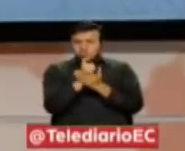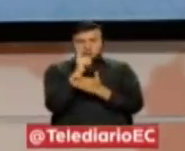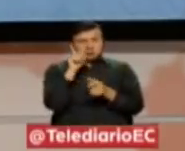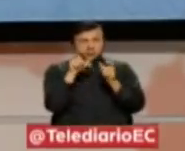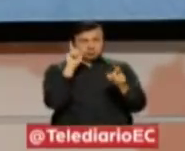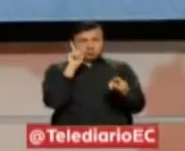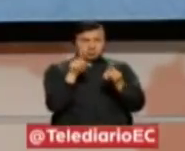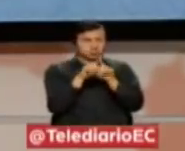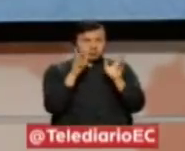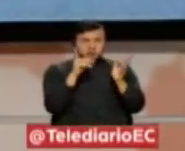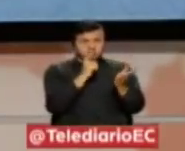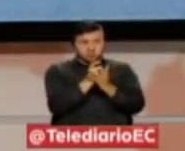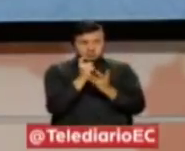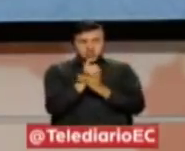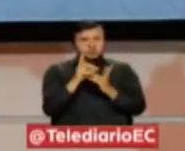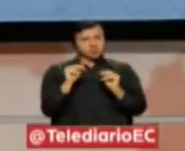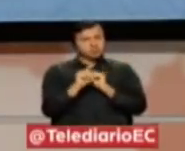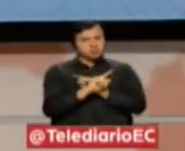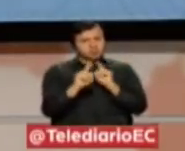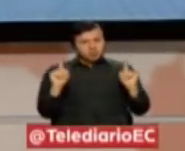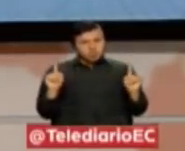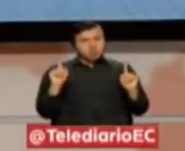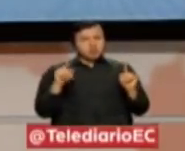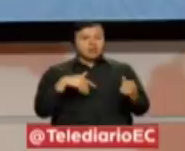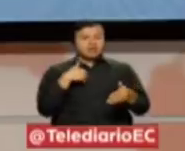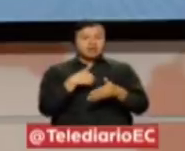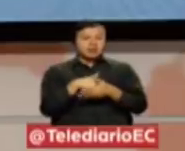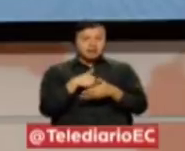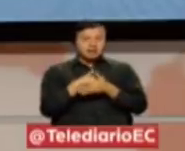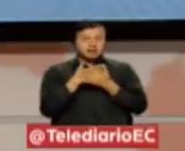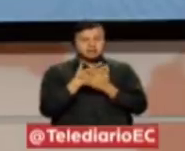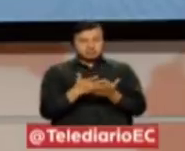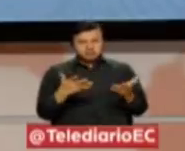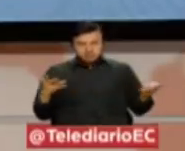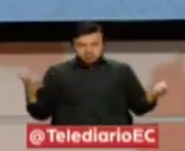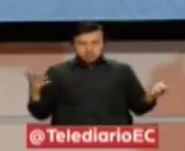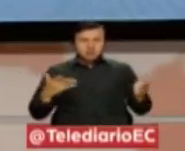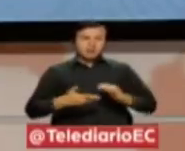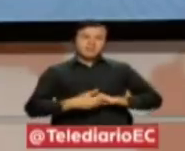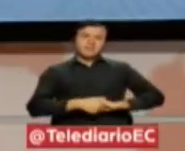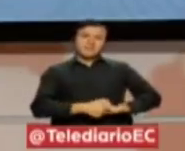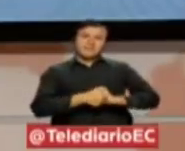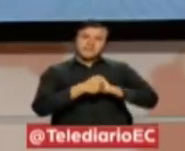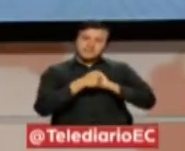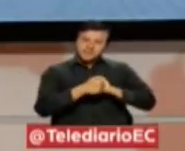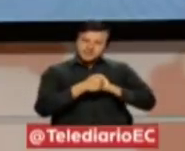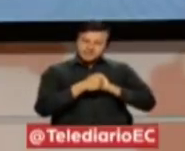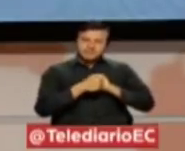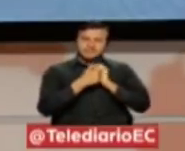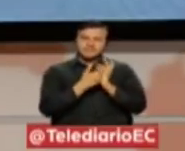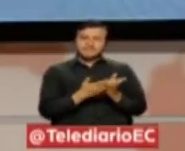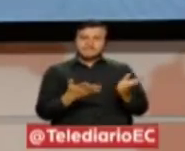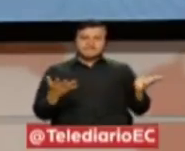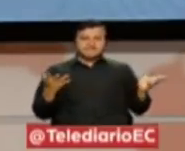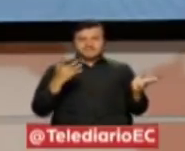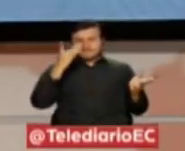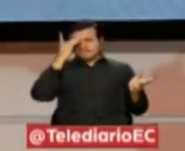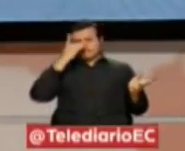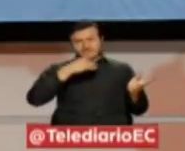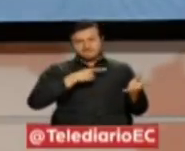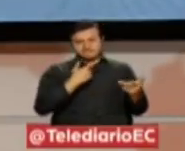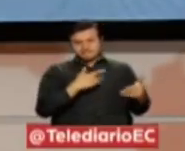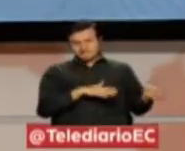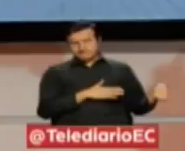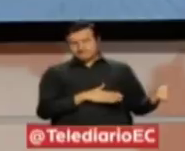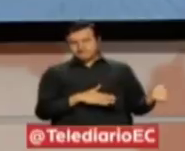disidentes, las voces diferentes. Pero creo que también hay límites en el sentido de tender la mano y no tomar las medidas que en